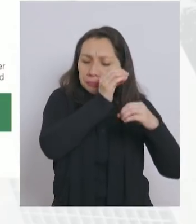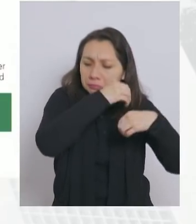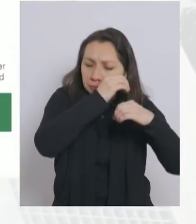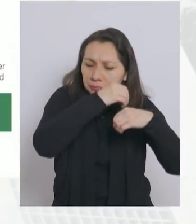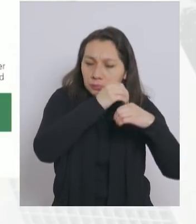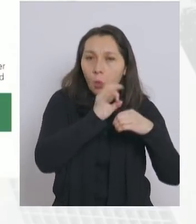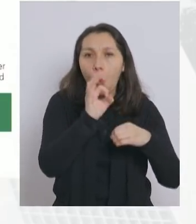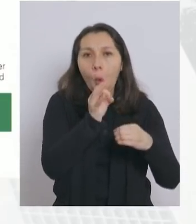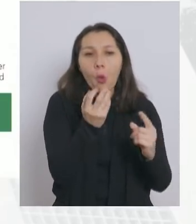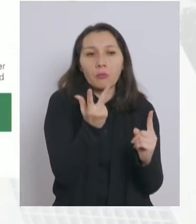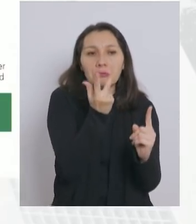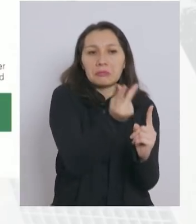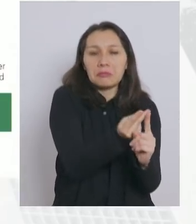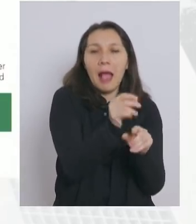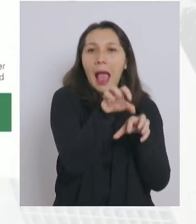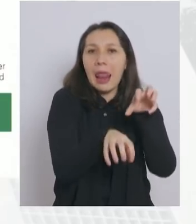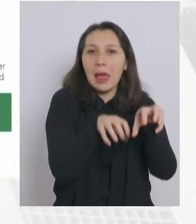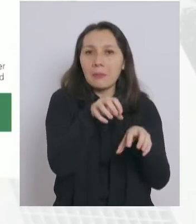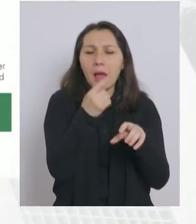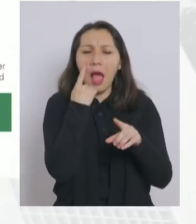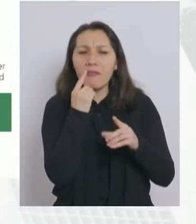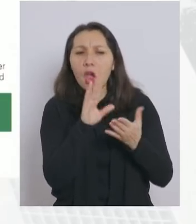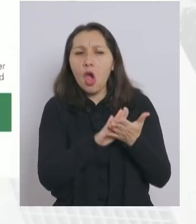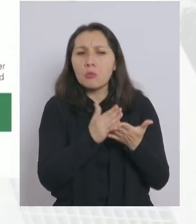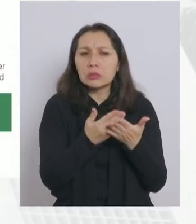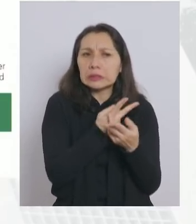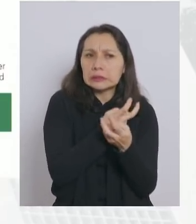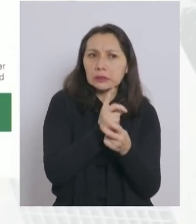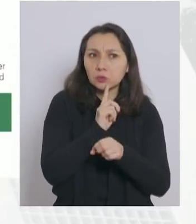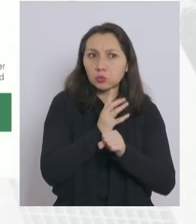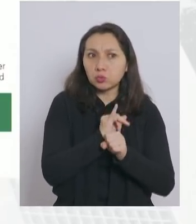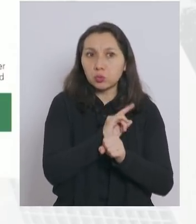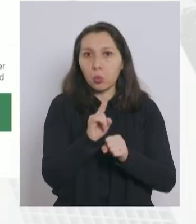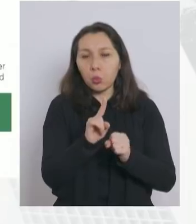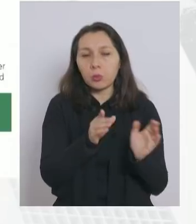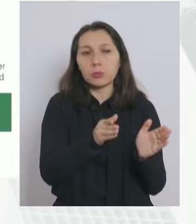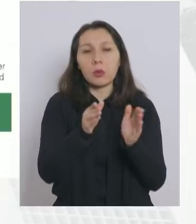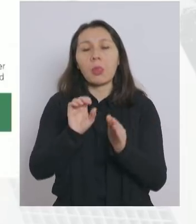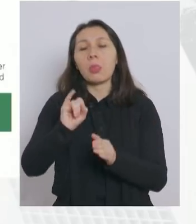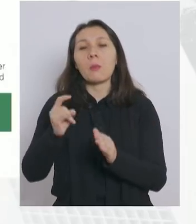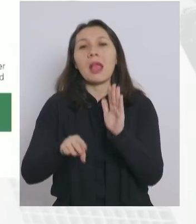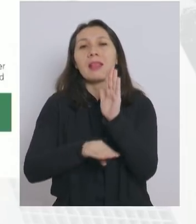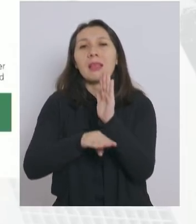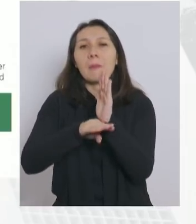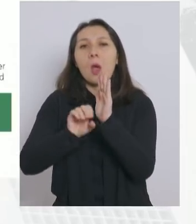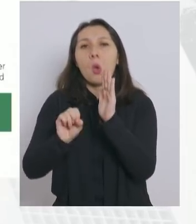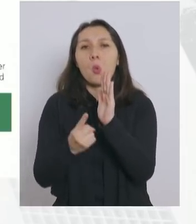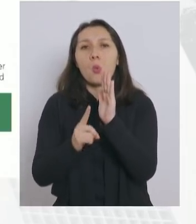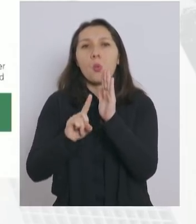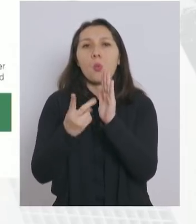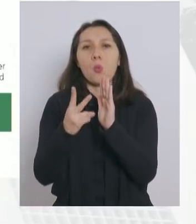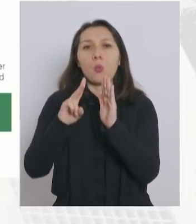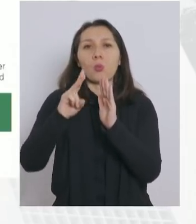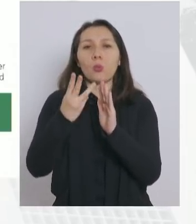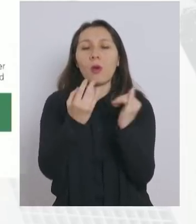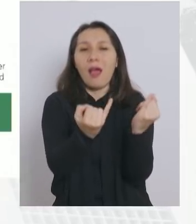o en animales para ver toxicidad. Y después están las fases 1, 2 y 3, cuando se va obteniendo